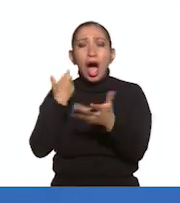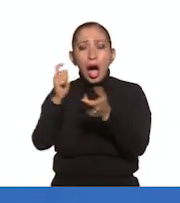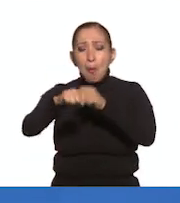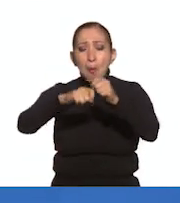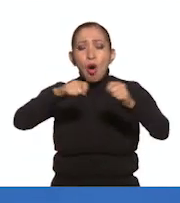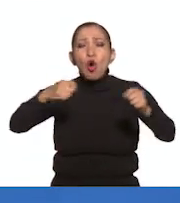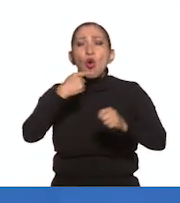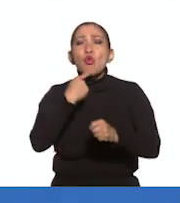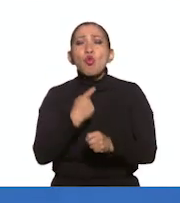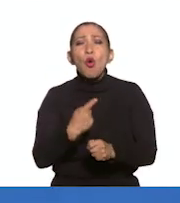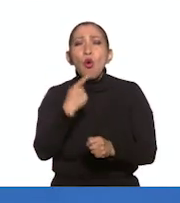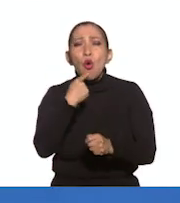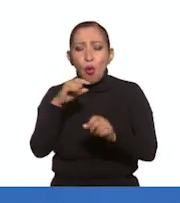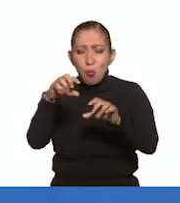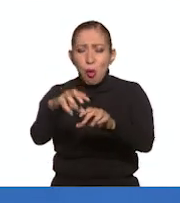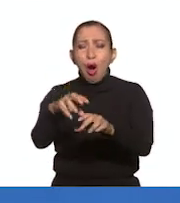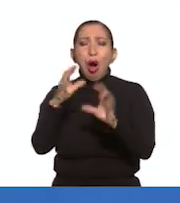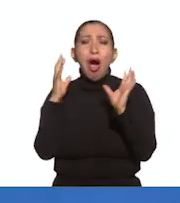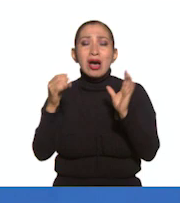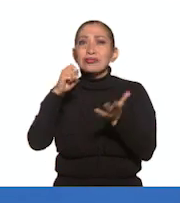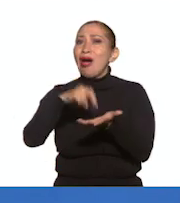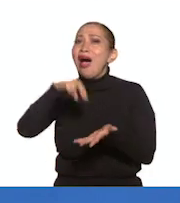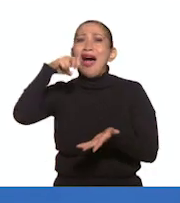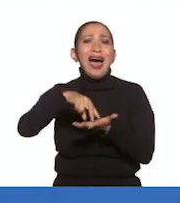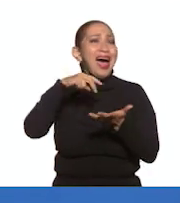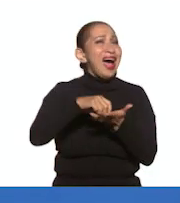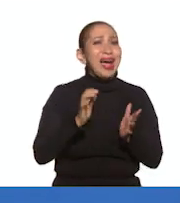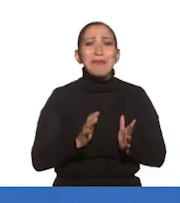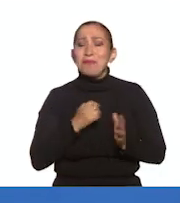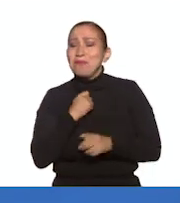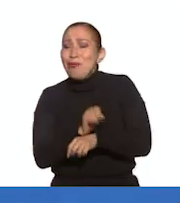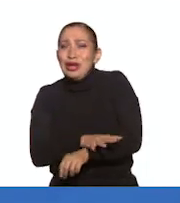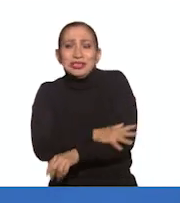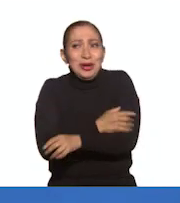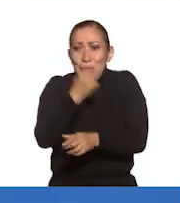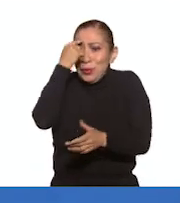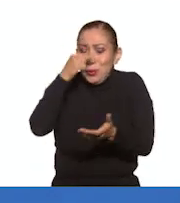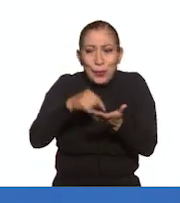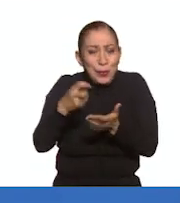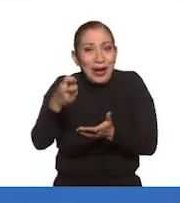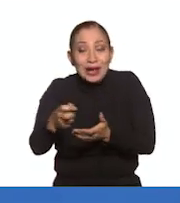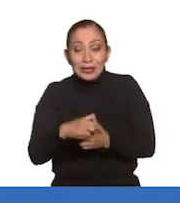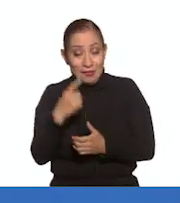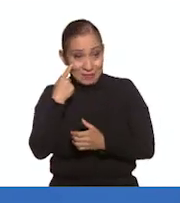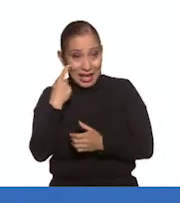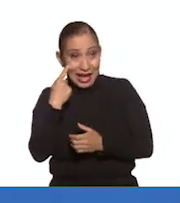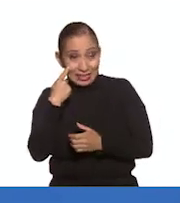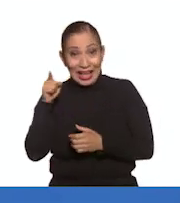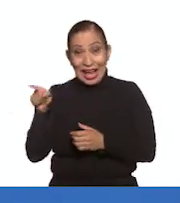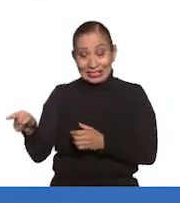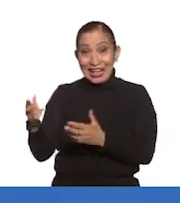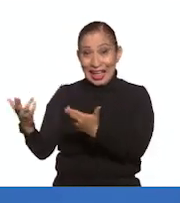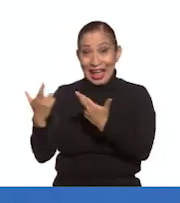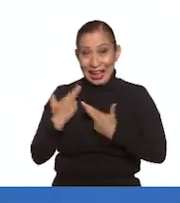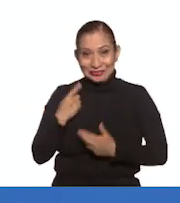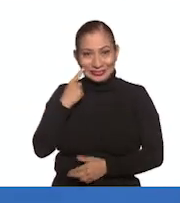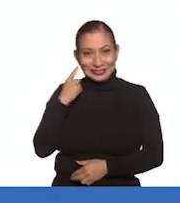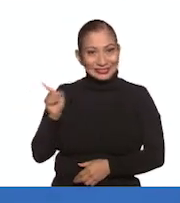moño rojo encima de ella. Salté de la emoción, ya que no podía creerlo. Y miren, esto fue mi gran